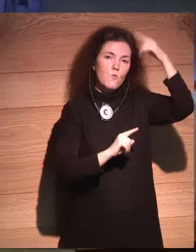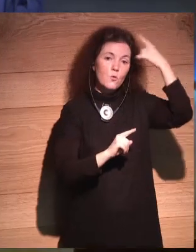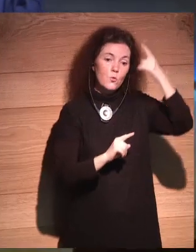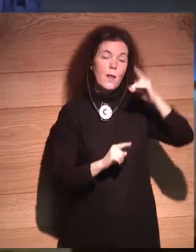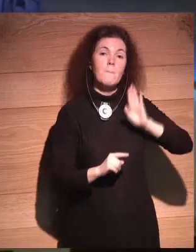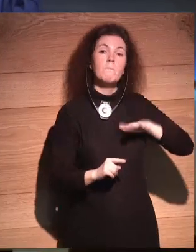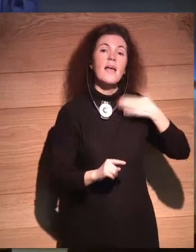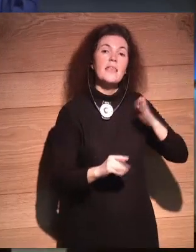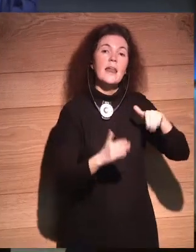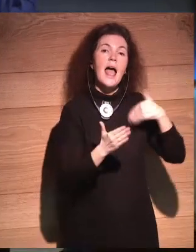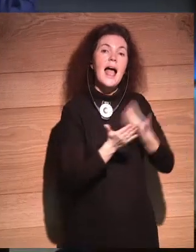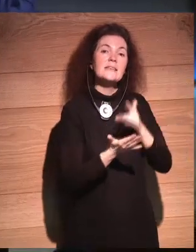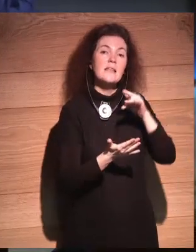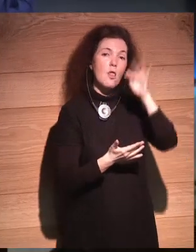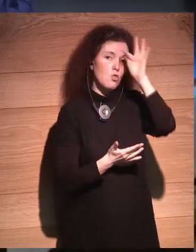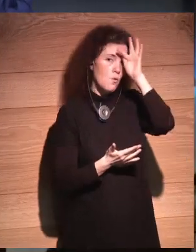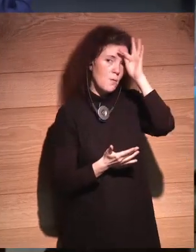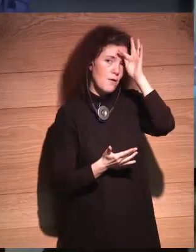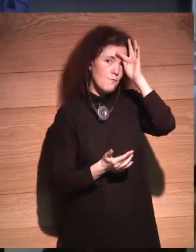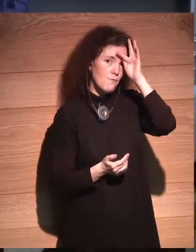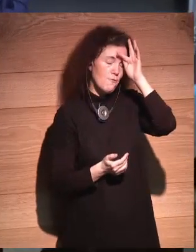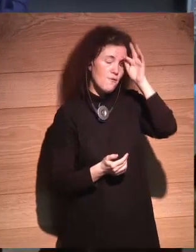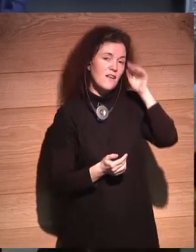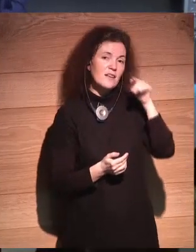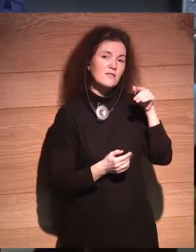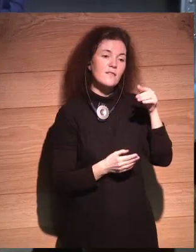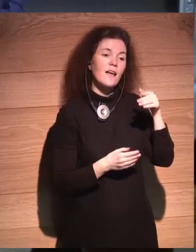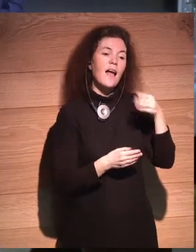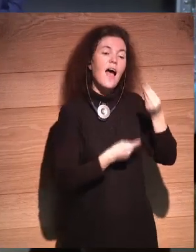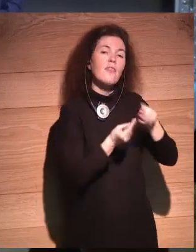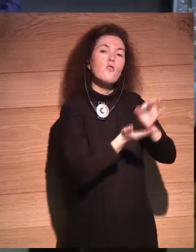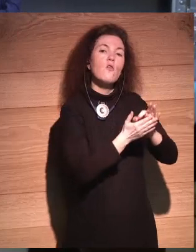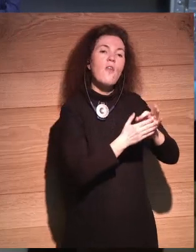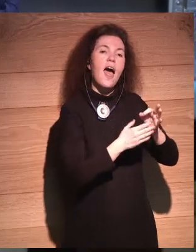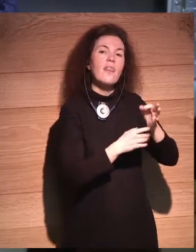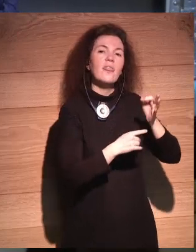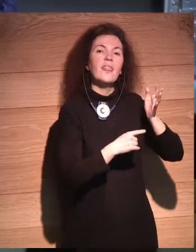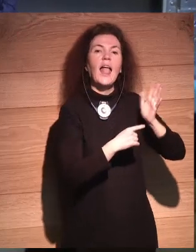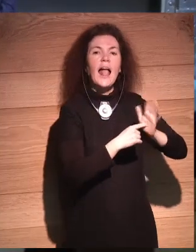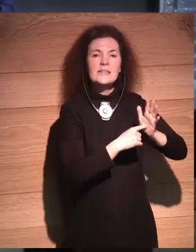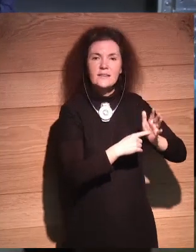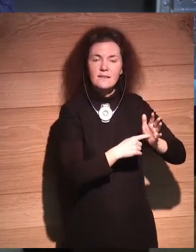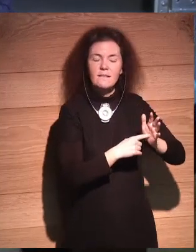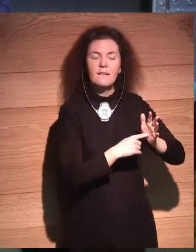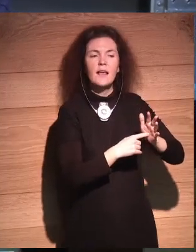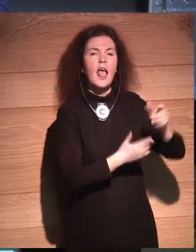desde mañana y hasta el domingo va a convertir a esa ciudad castellana